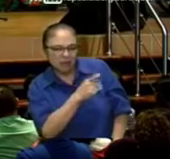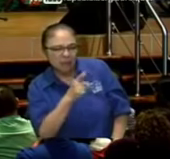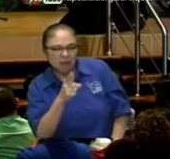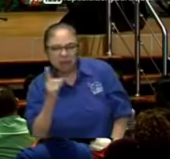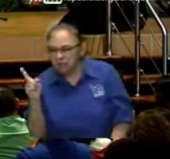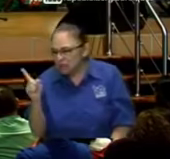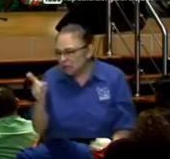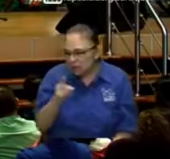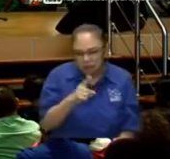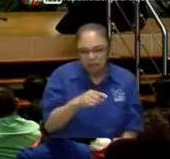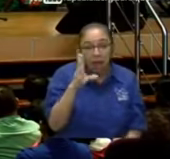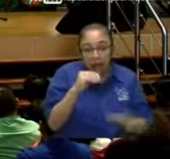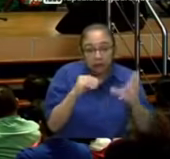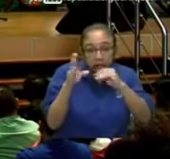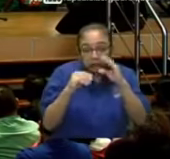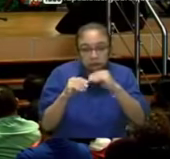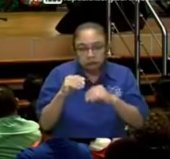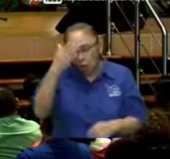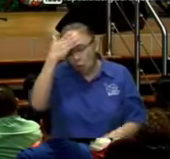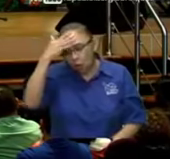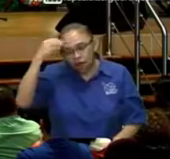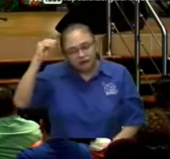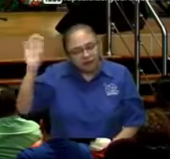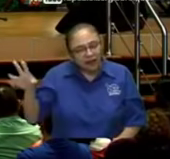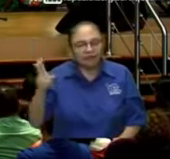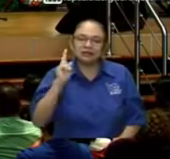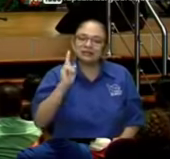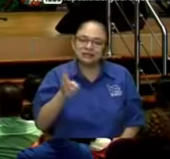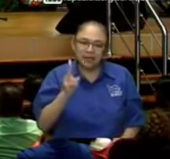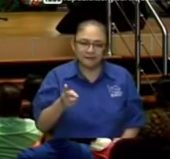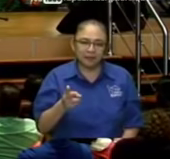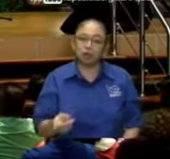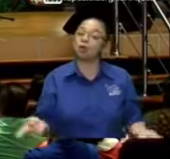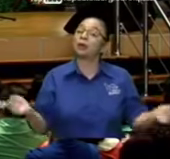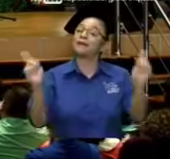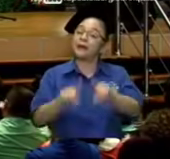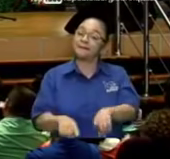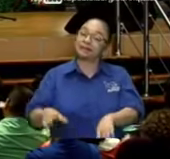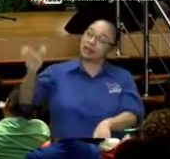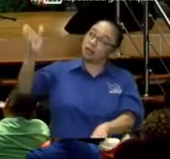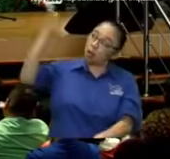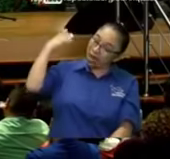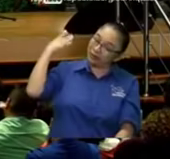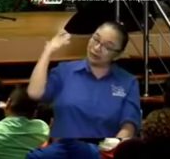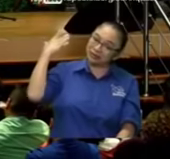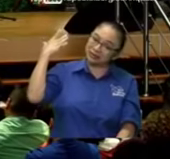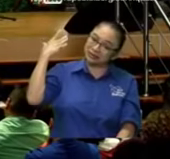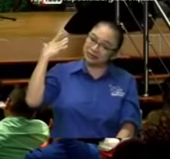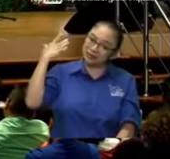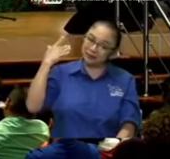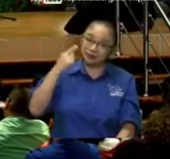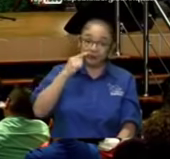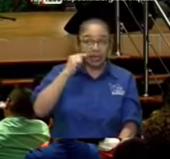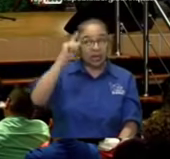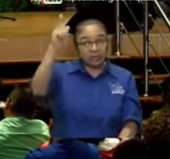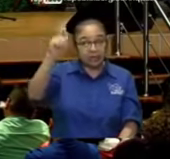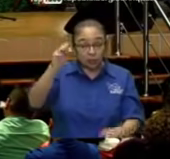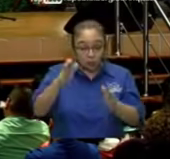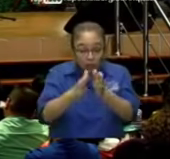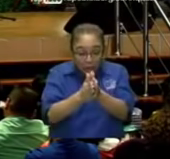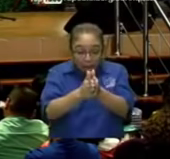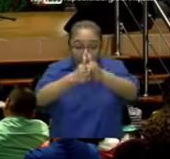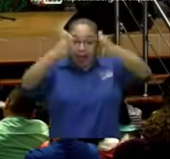rápido reclamaban. Se les olvidaba siempre lo que había pasado antes. Señor había abierto el